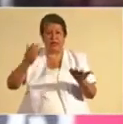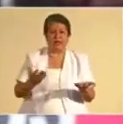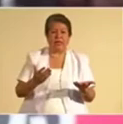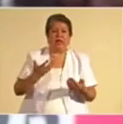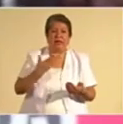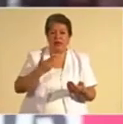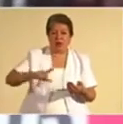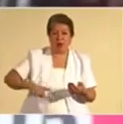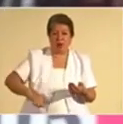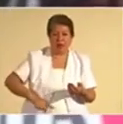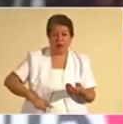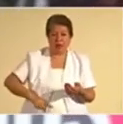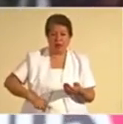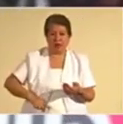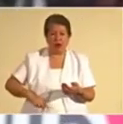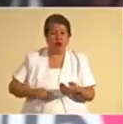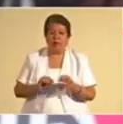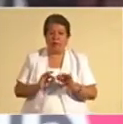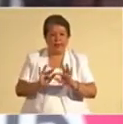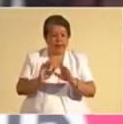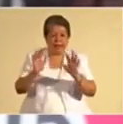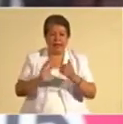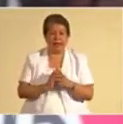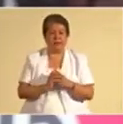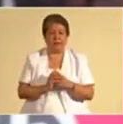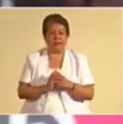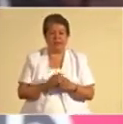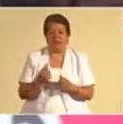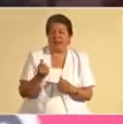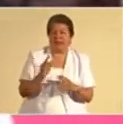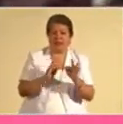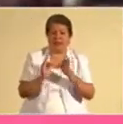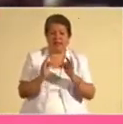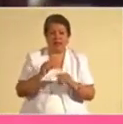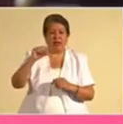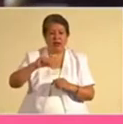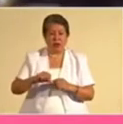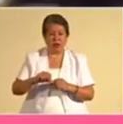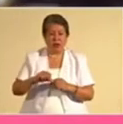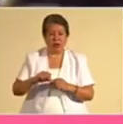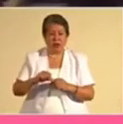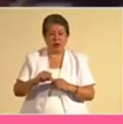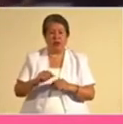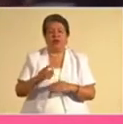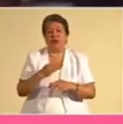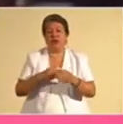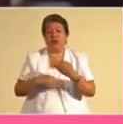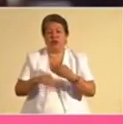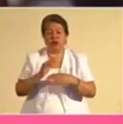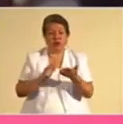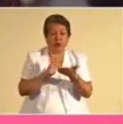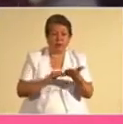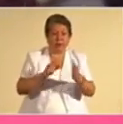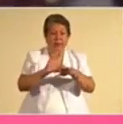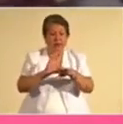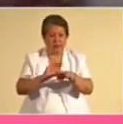un gobierno totalmente digital. ¿De qué se trata? Que hoy los trámites de nuestros